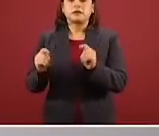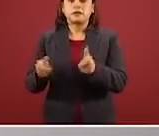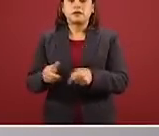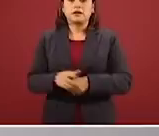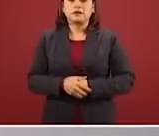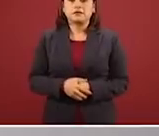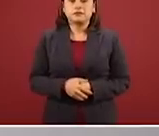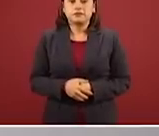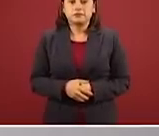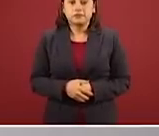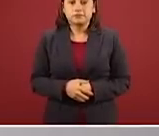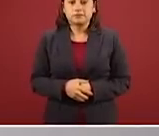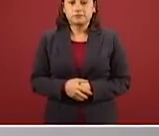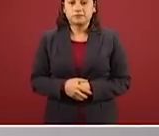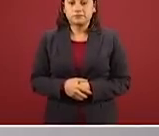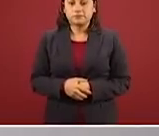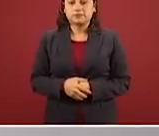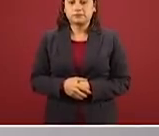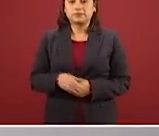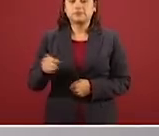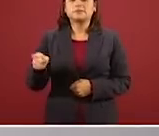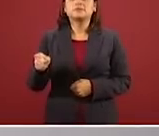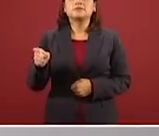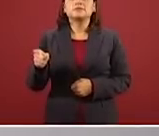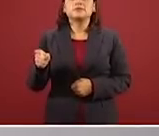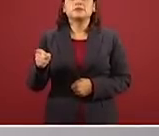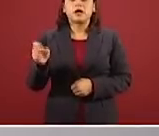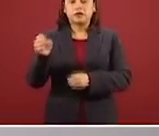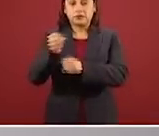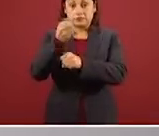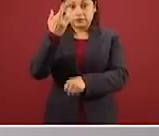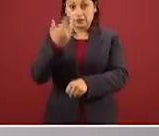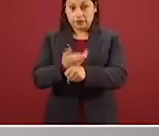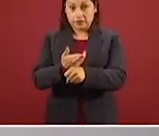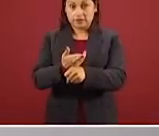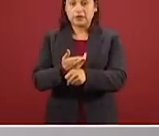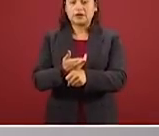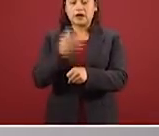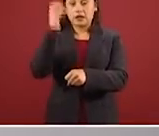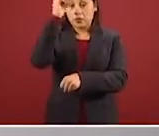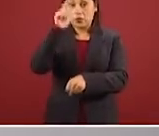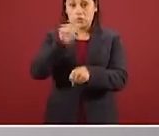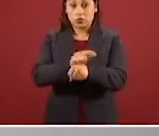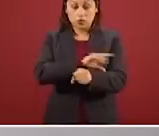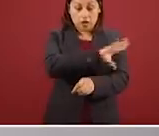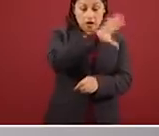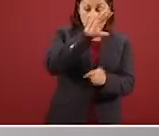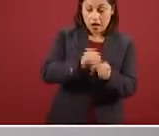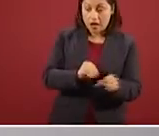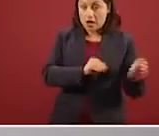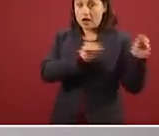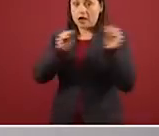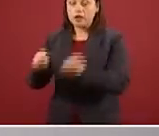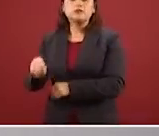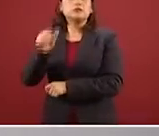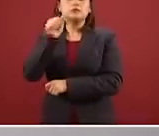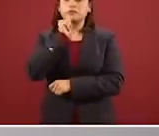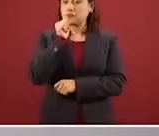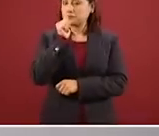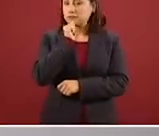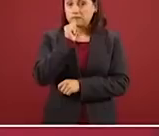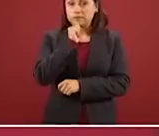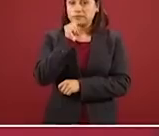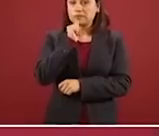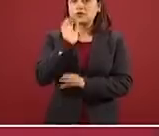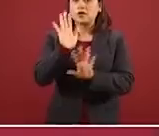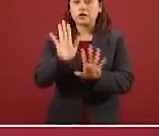¿sí? No completa la Secretaría, esto va a irse dando